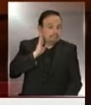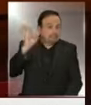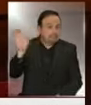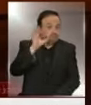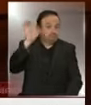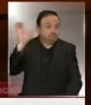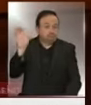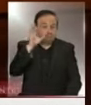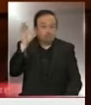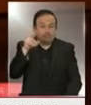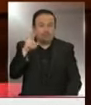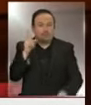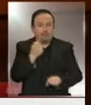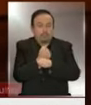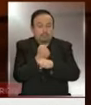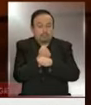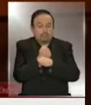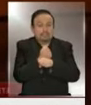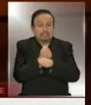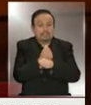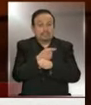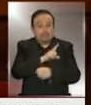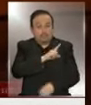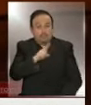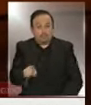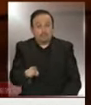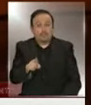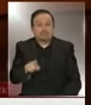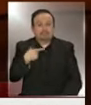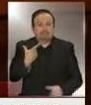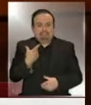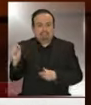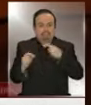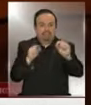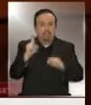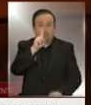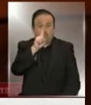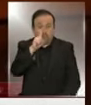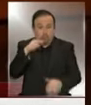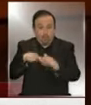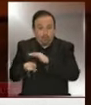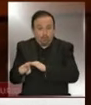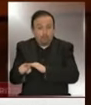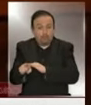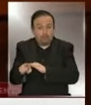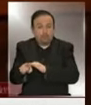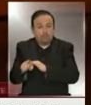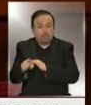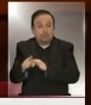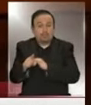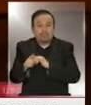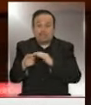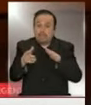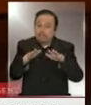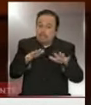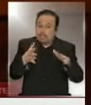sirena y las balizas de la presencia policial que llegaba al lugar, quisieron arrancar. Y uno de ellos, al interior de este supermercado, al